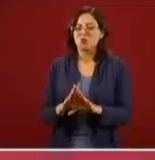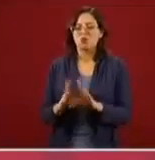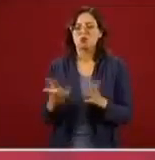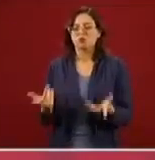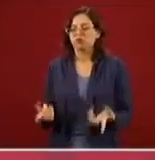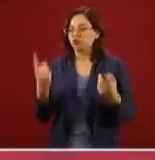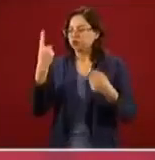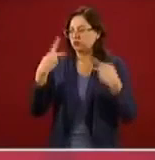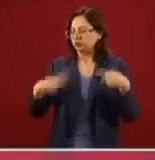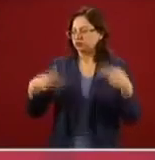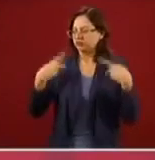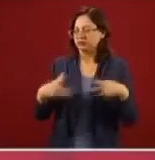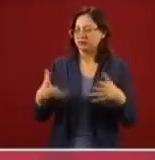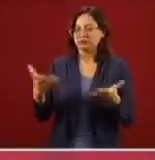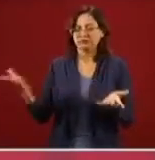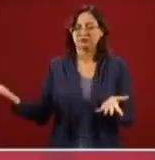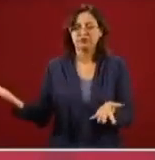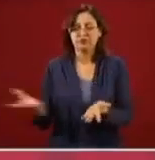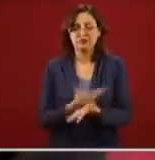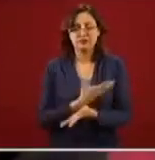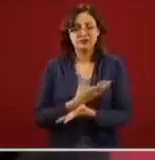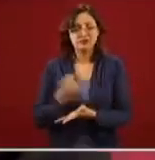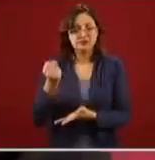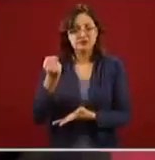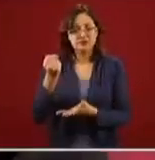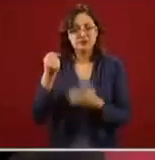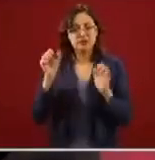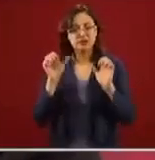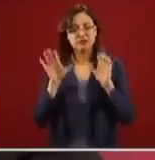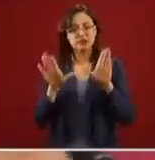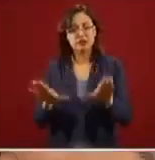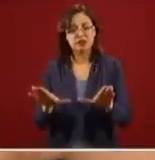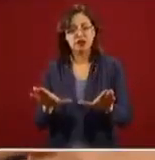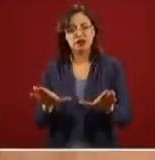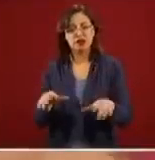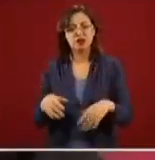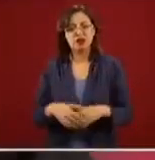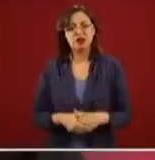el que se saque el premio